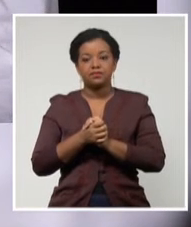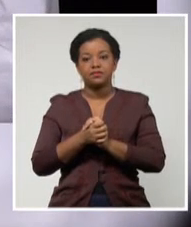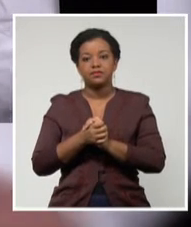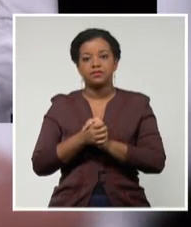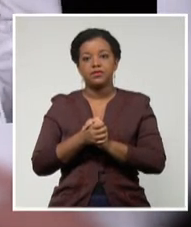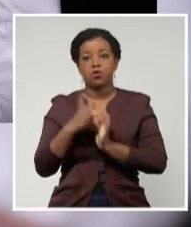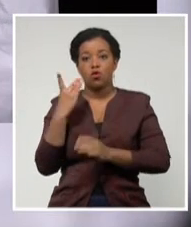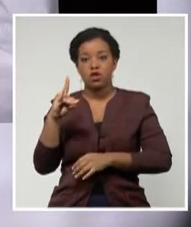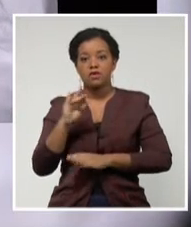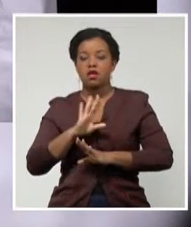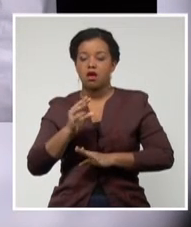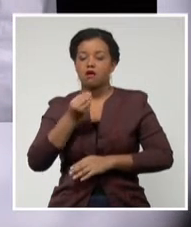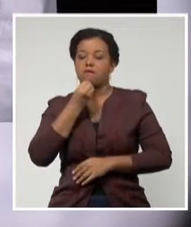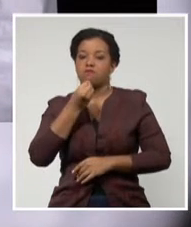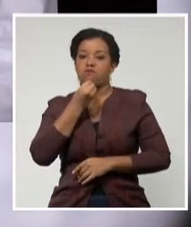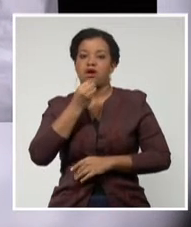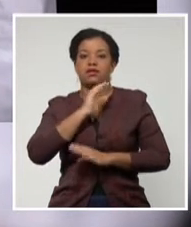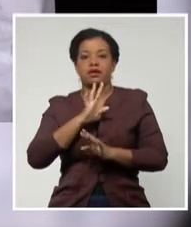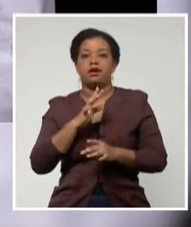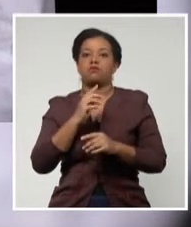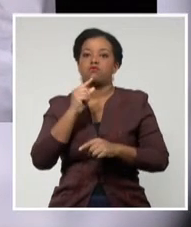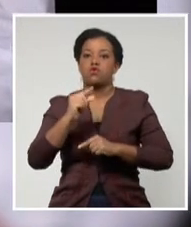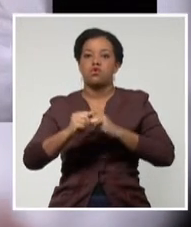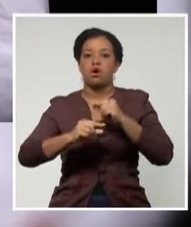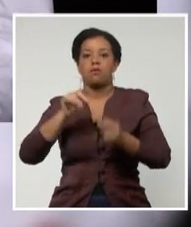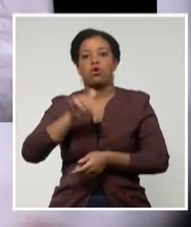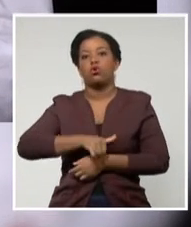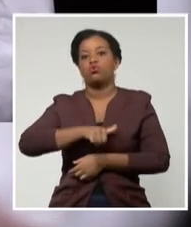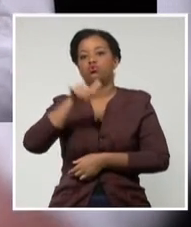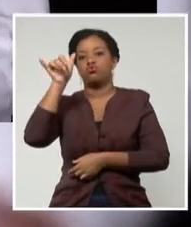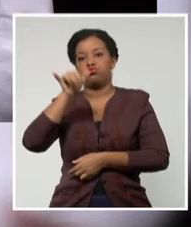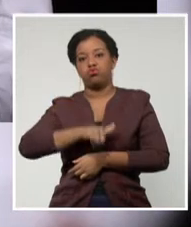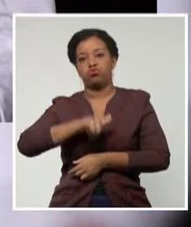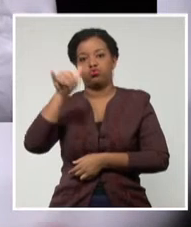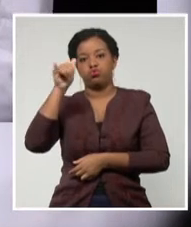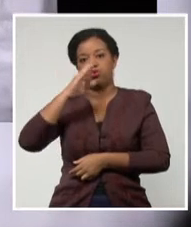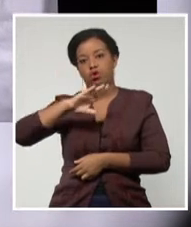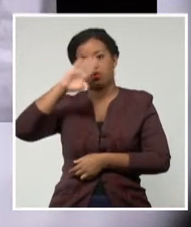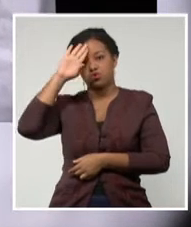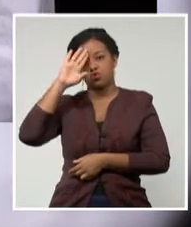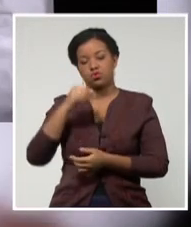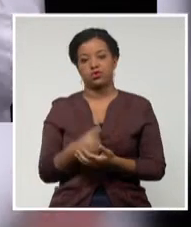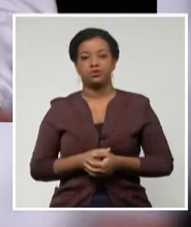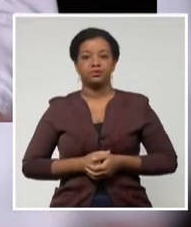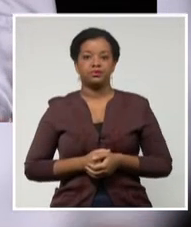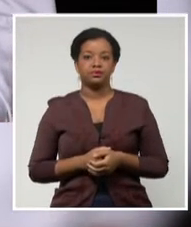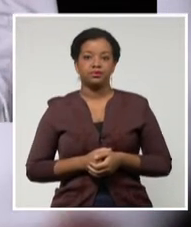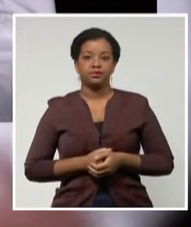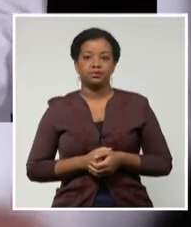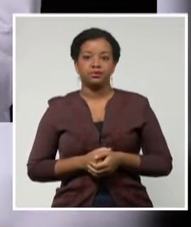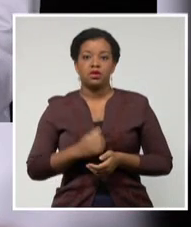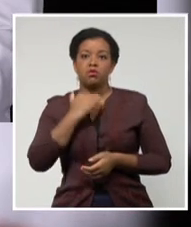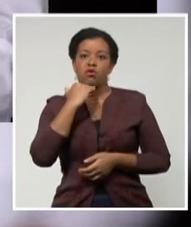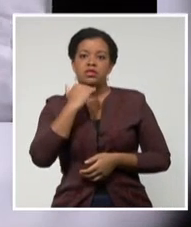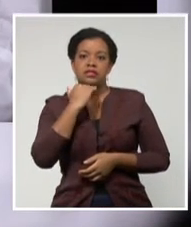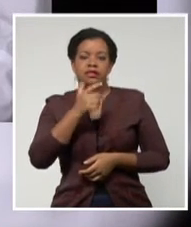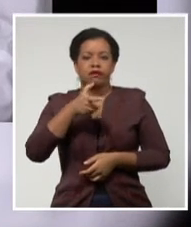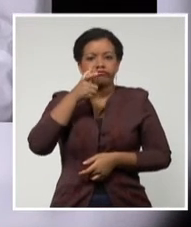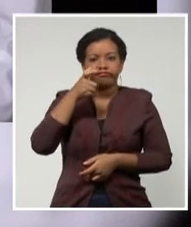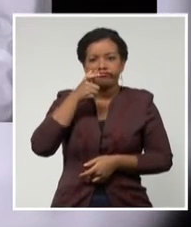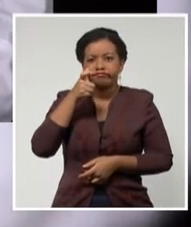bolivianos, pudimos sacar pasajes poco a poco y fuimos saliendo. Pasajes con tensión en un aeropuerto, con los policías arriba de uno, con